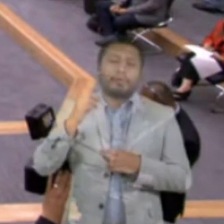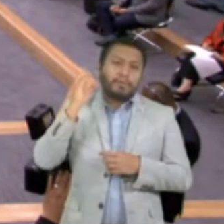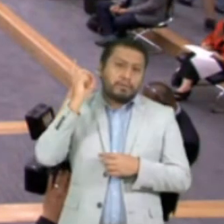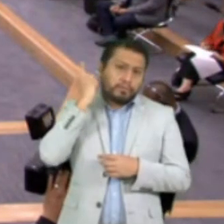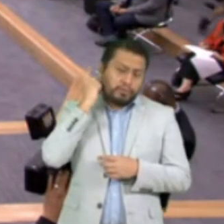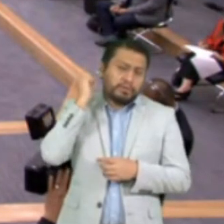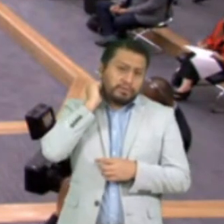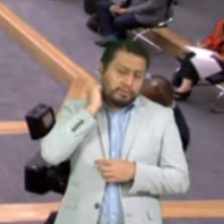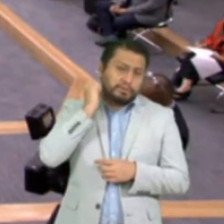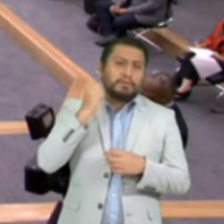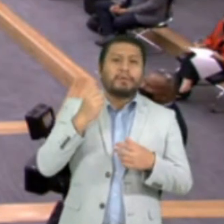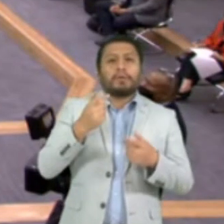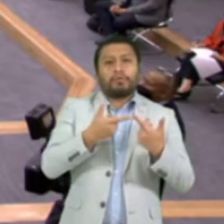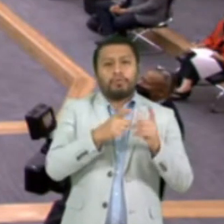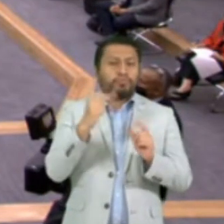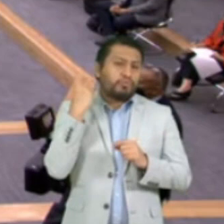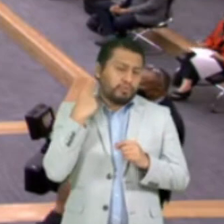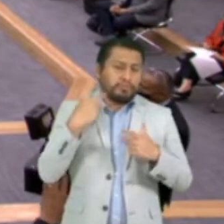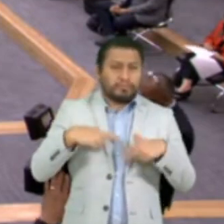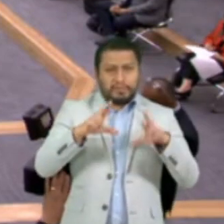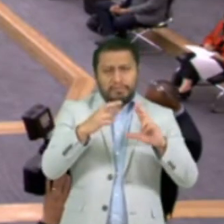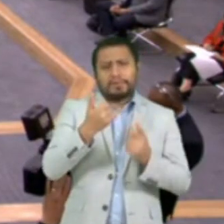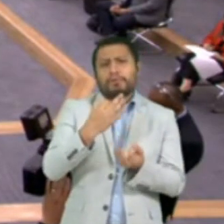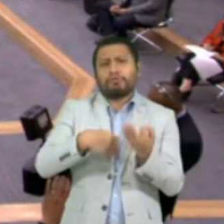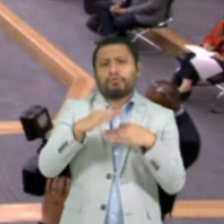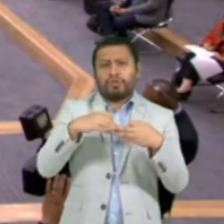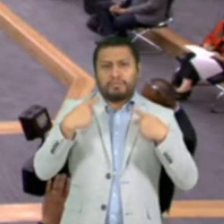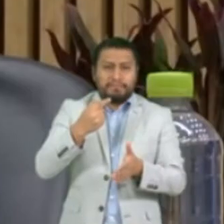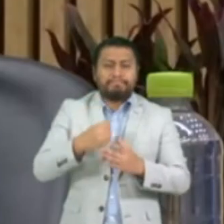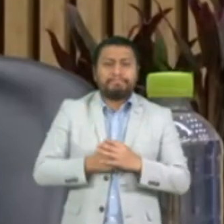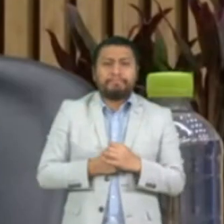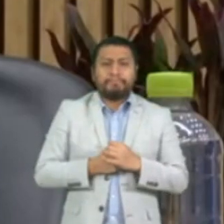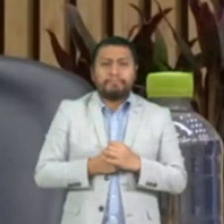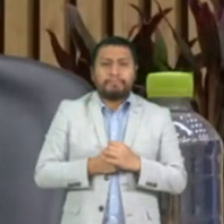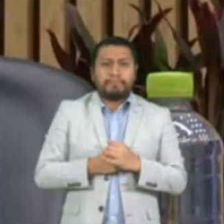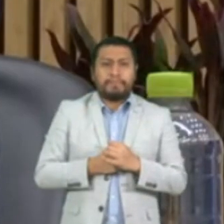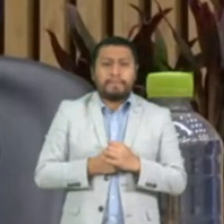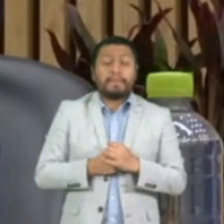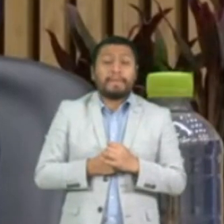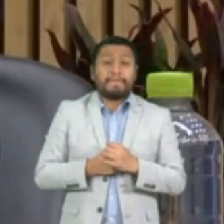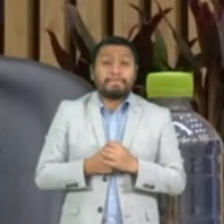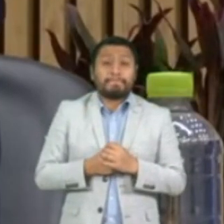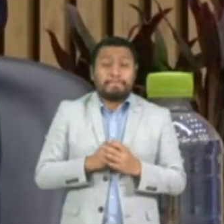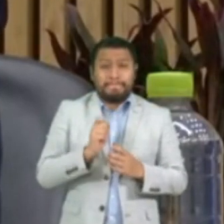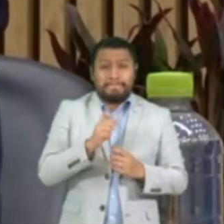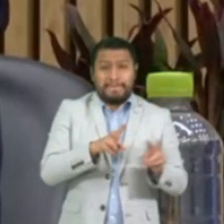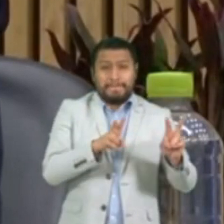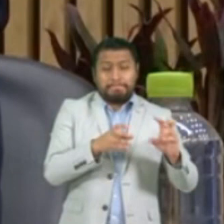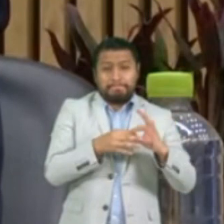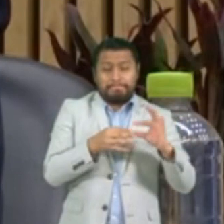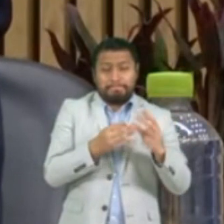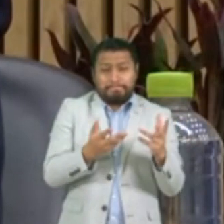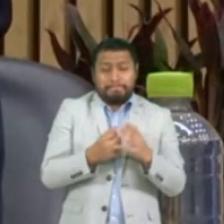todas las personas que nos siguen a distancia y a través de los medios de comunicación. Buenos días. Ya lo hemos dicho y hoy lo